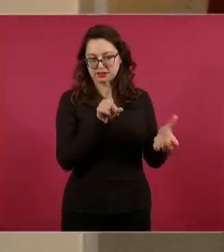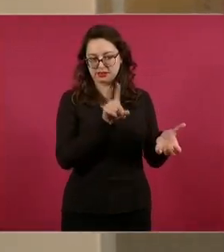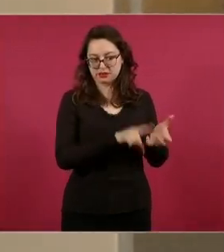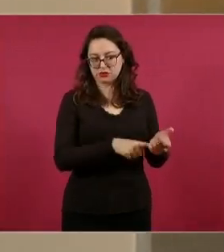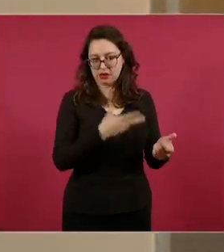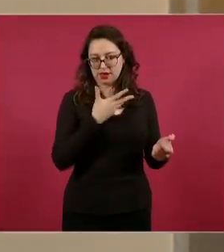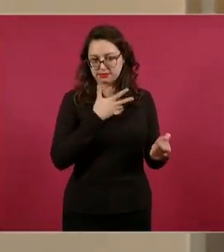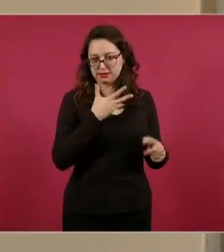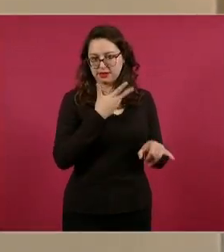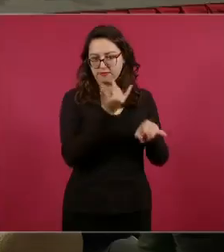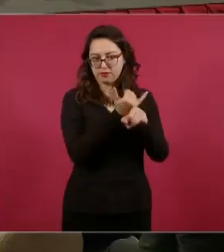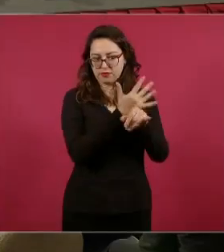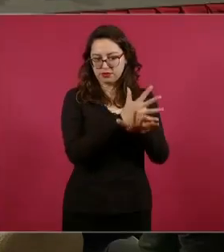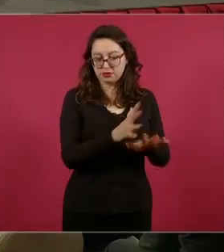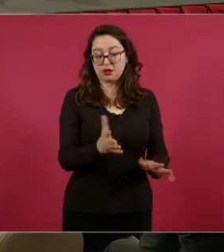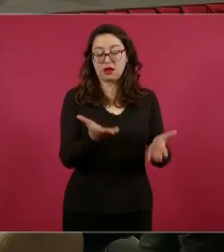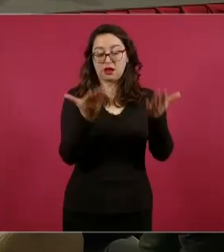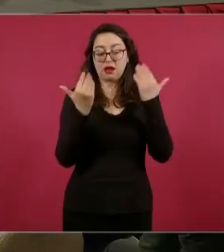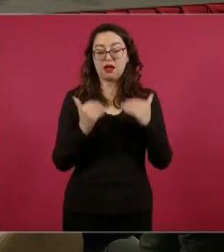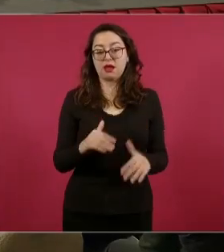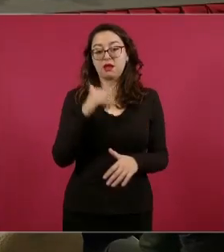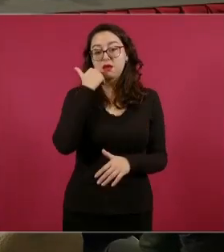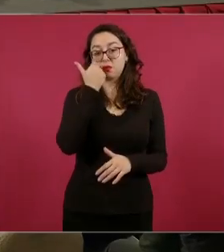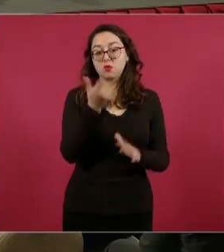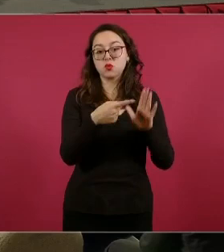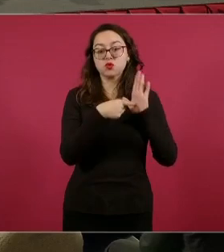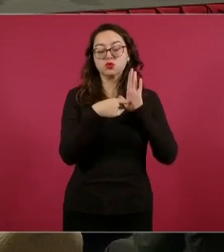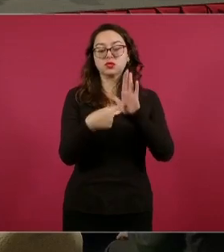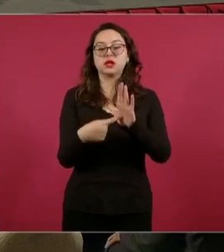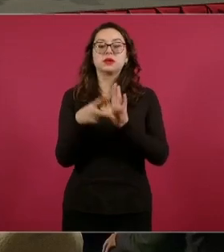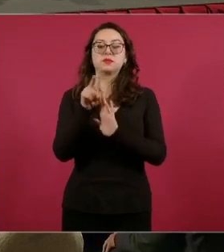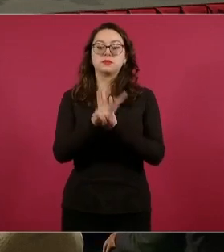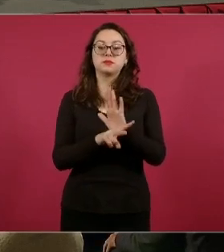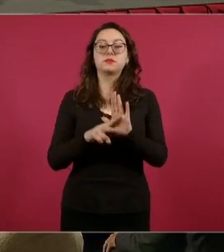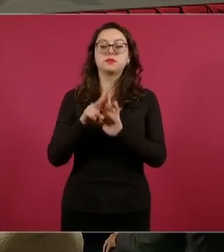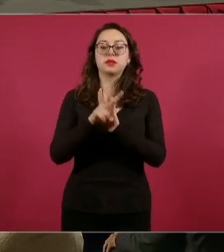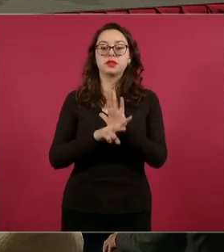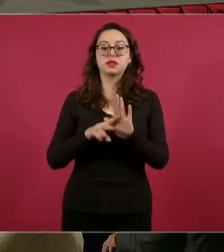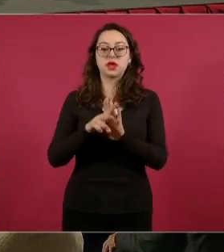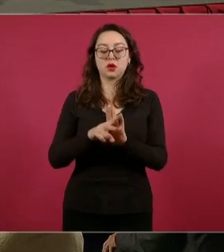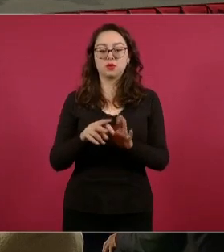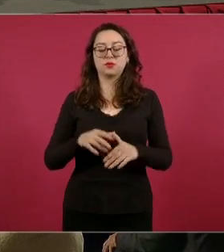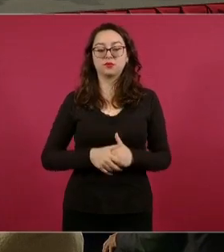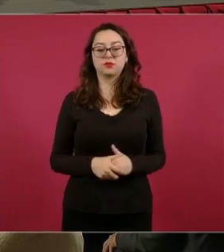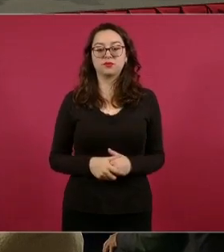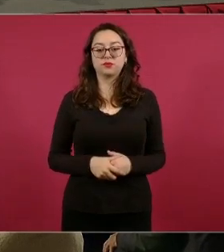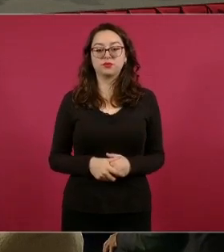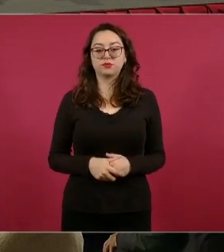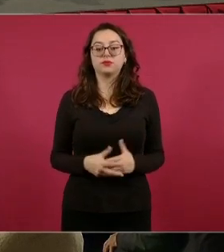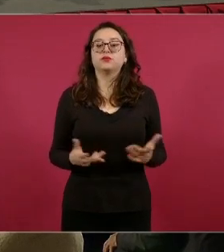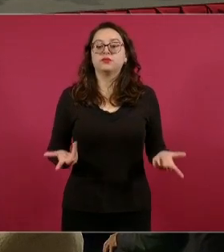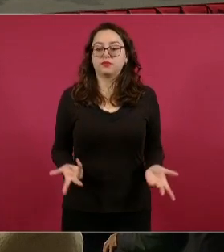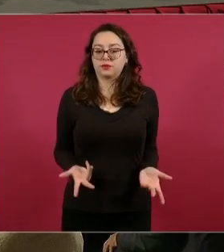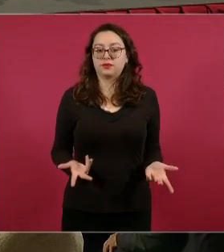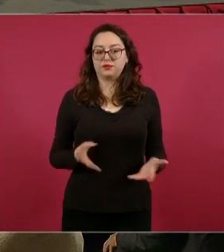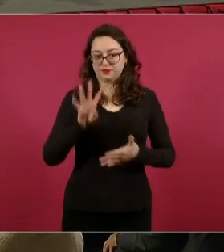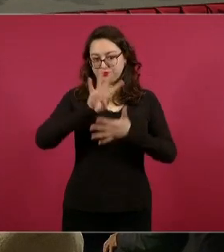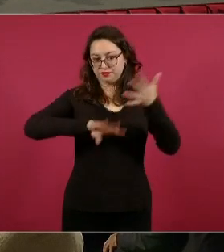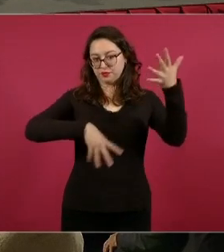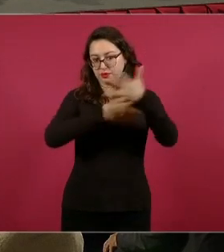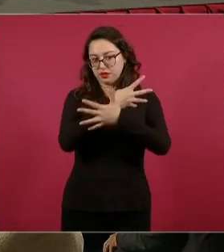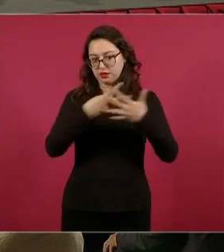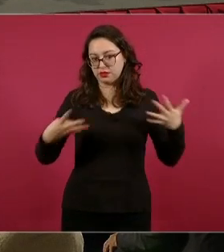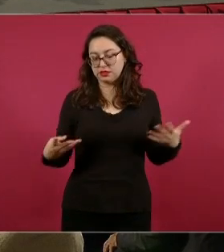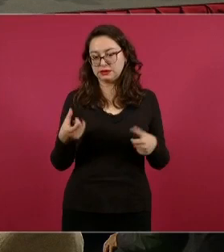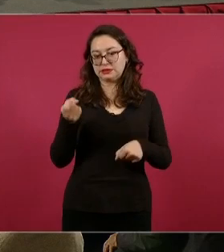a las filas de IMSS Bienestar. No sé si nos lo pueden poner. Bueno, estas son las sedes de la semana 1, la semana 2. Empezamos, como les decía, el día de ayer en la